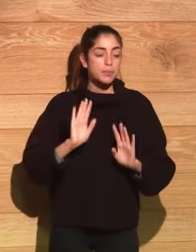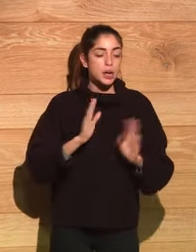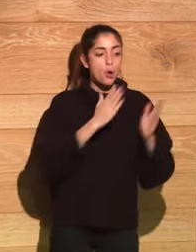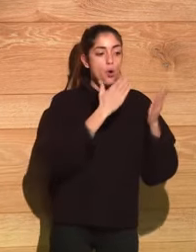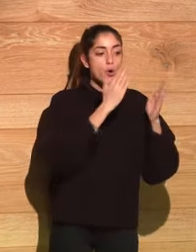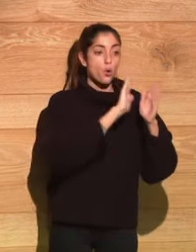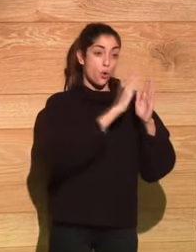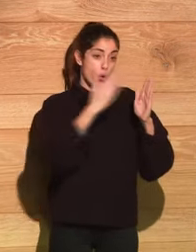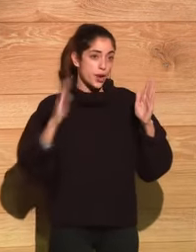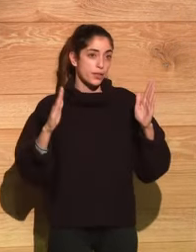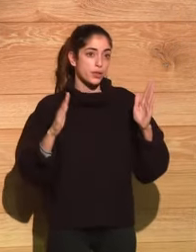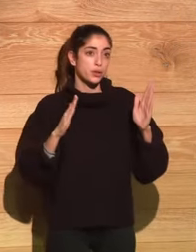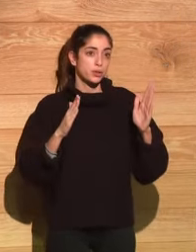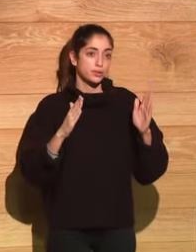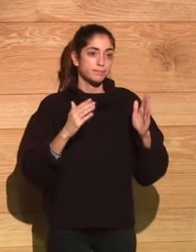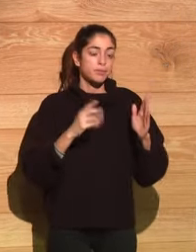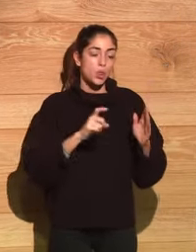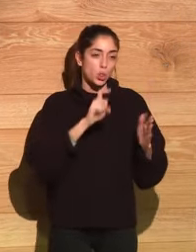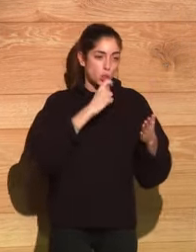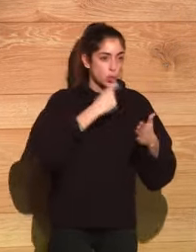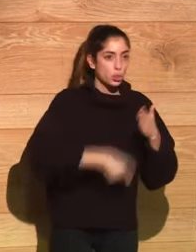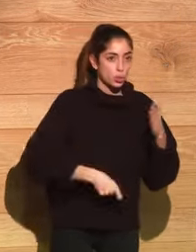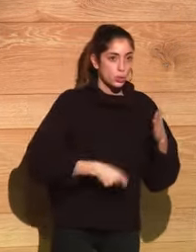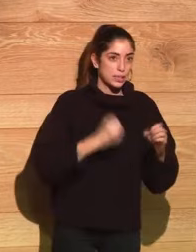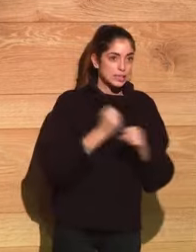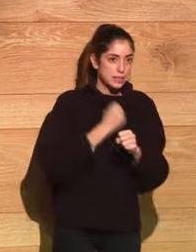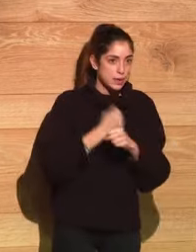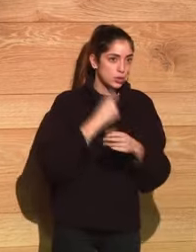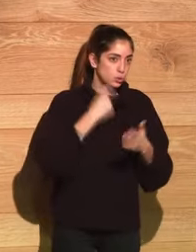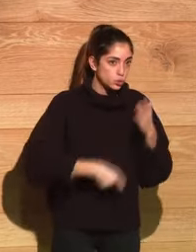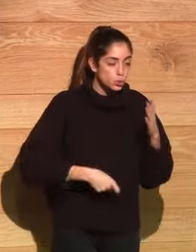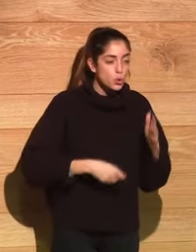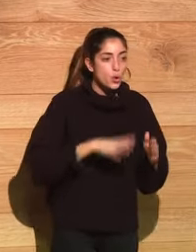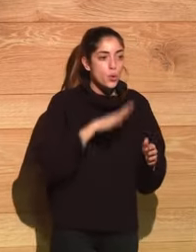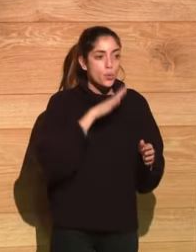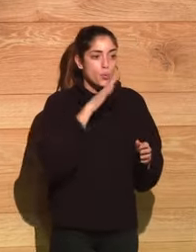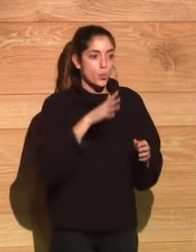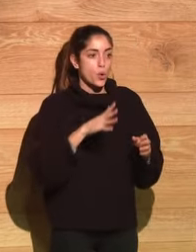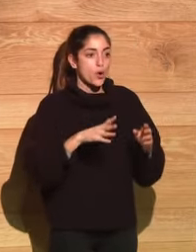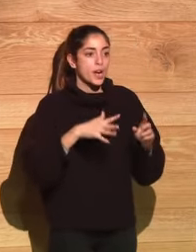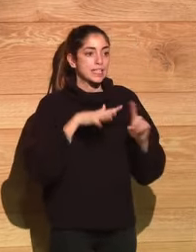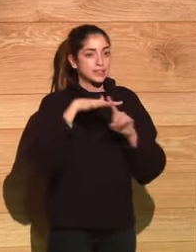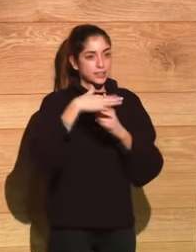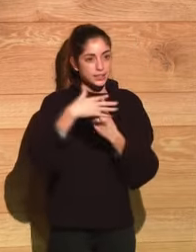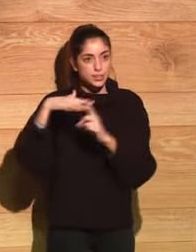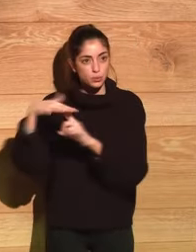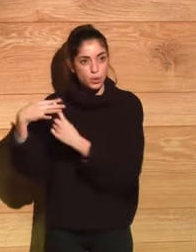llevar adelante. Ha sido complicado por todas las circunstancias